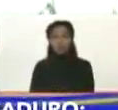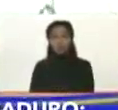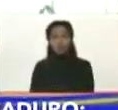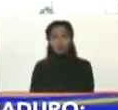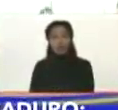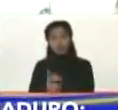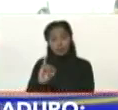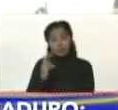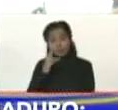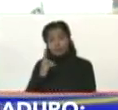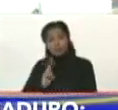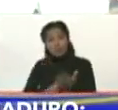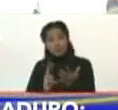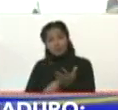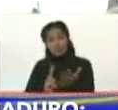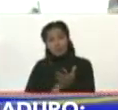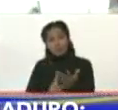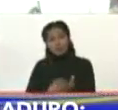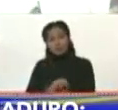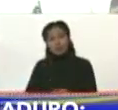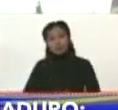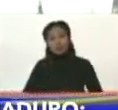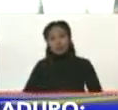Esa es nuestra verdad.